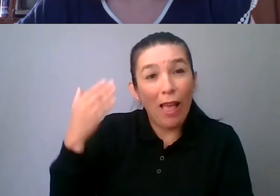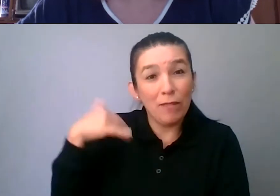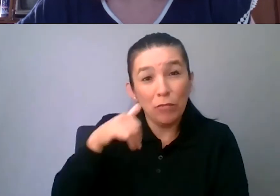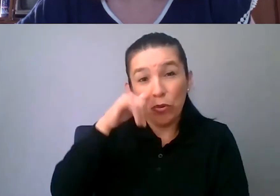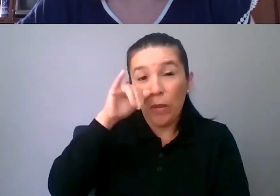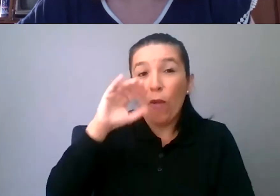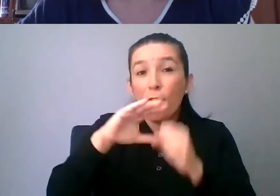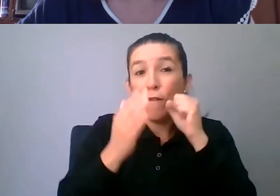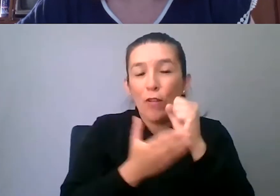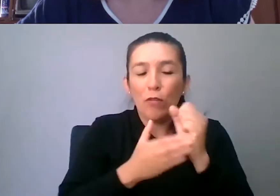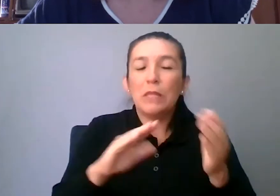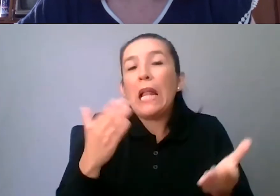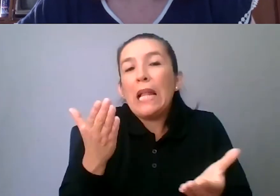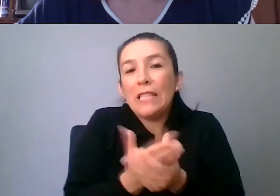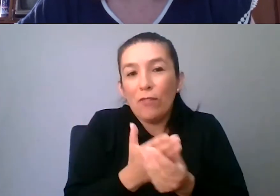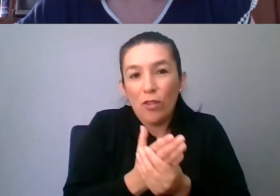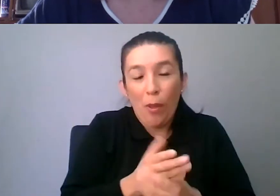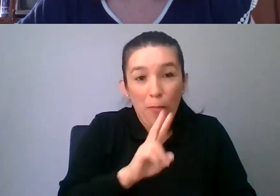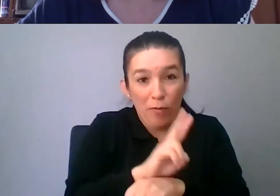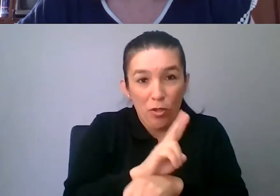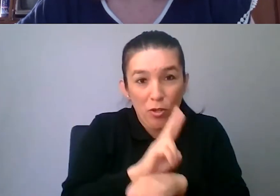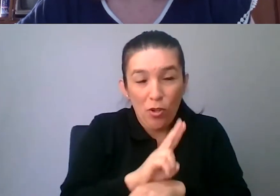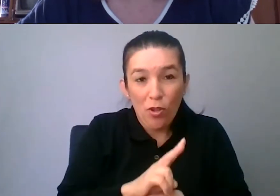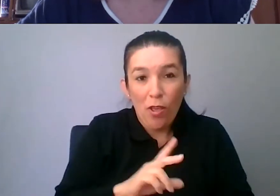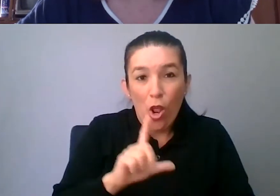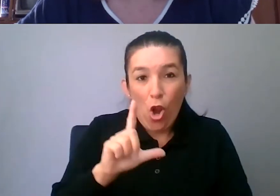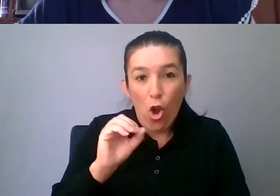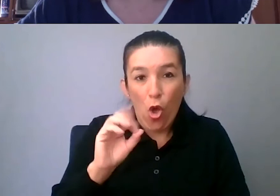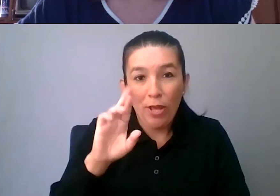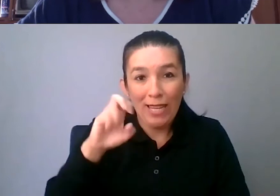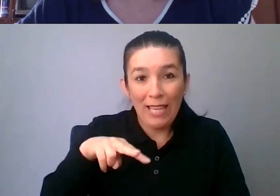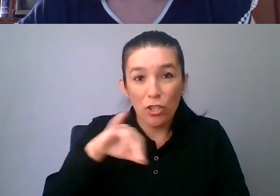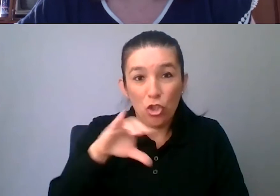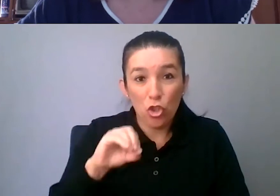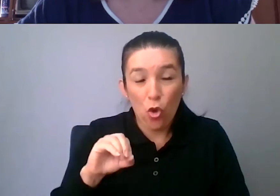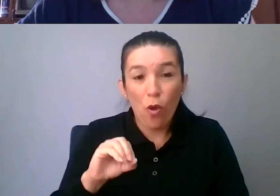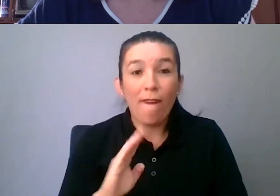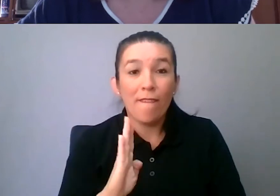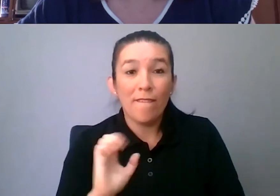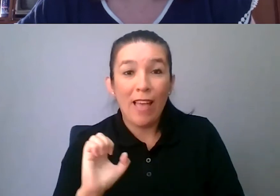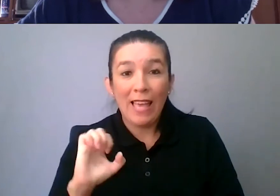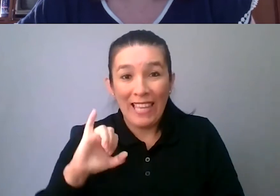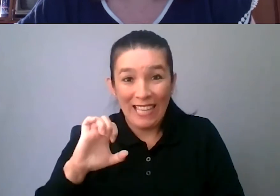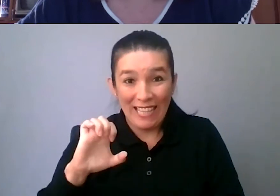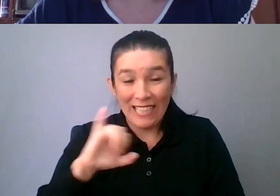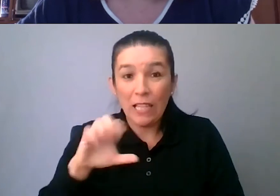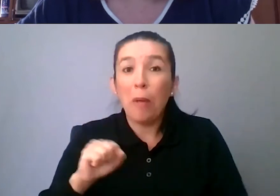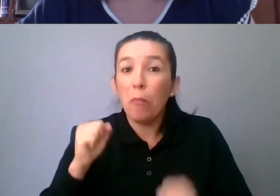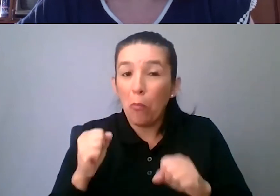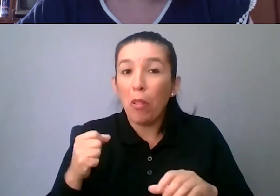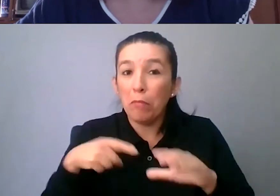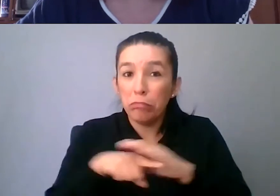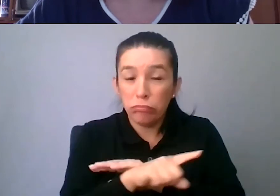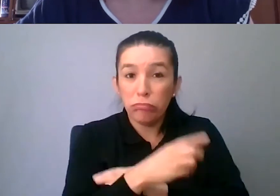fondo, este archivo del profesor Lorenzo Baeza Vega. Las personas que estén interesadas pueden acceder a él a través de nuestra